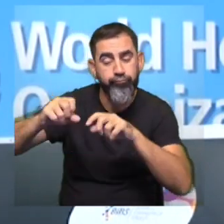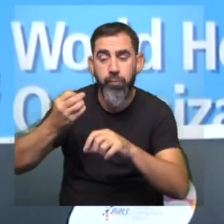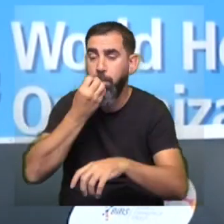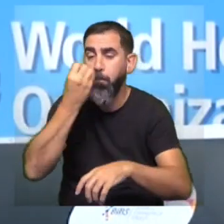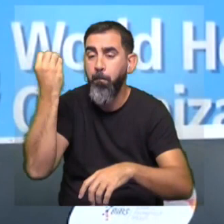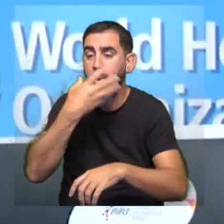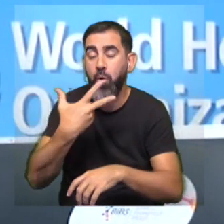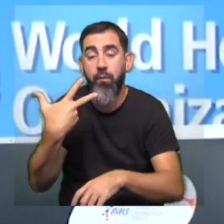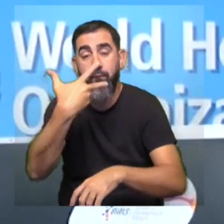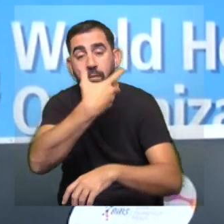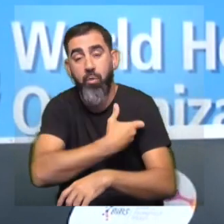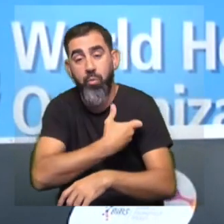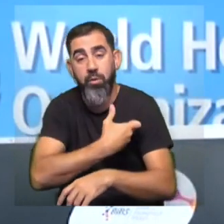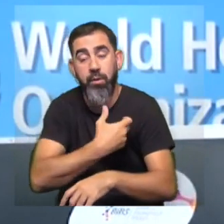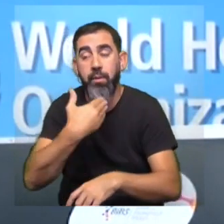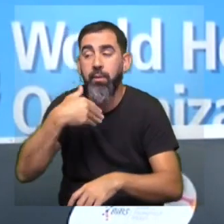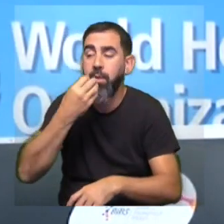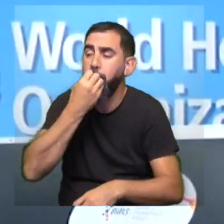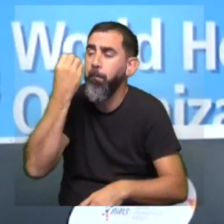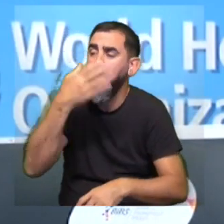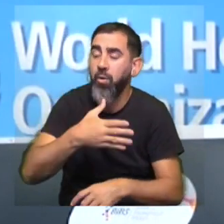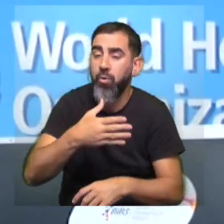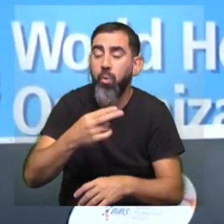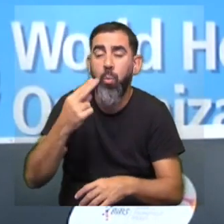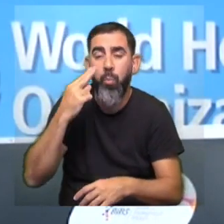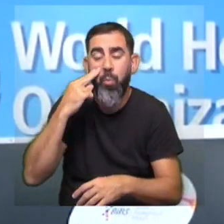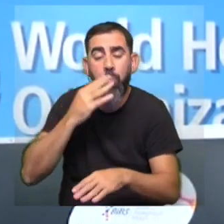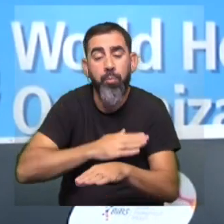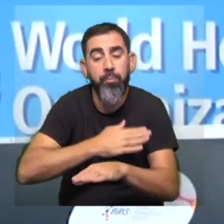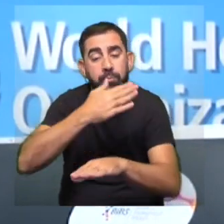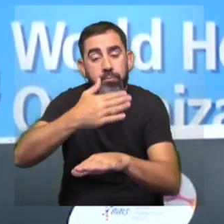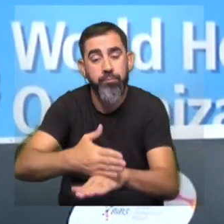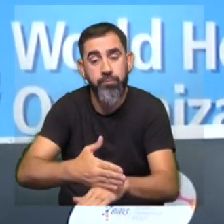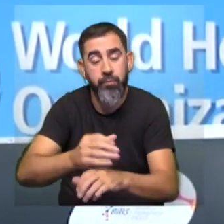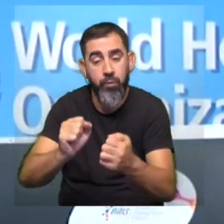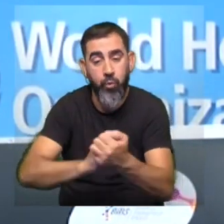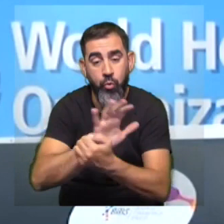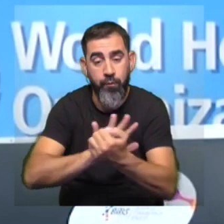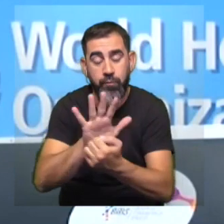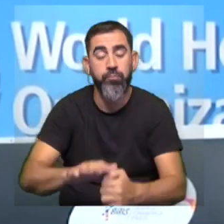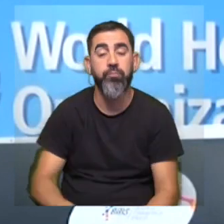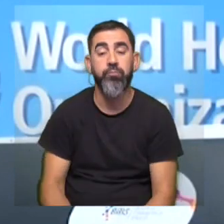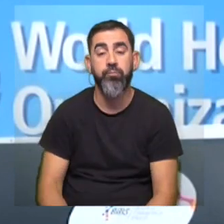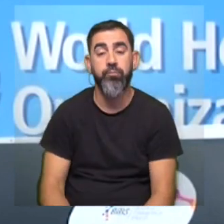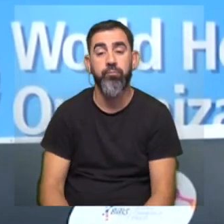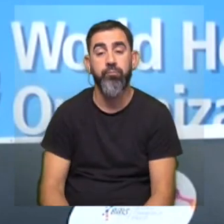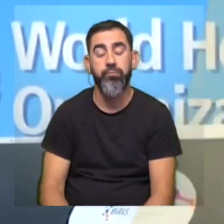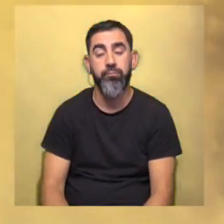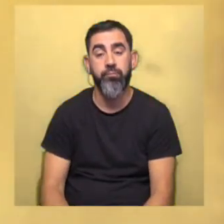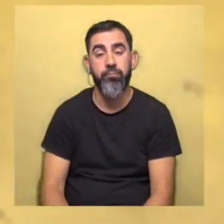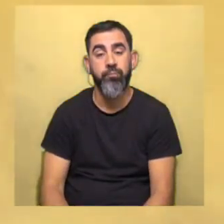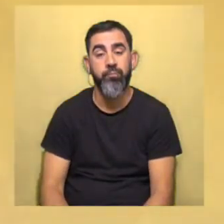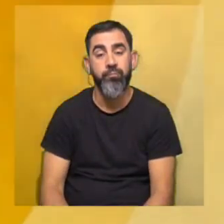las vacunas y comprender mejor la afección posterior a la COVID-19.